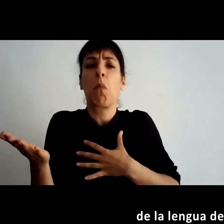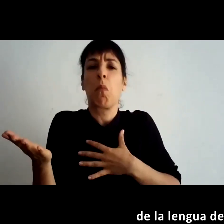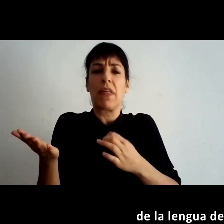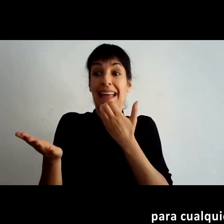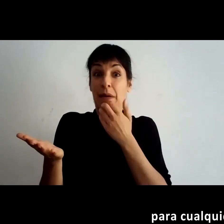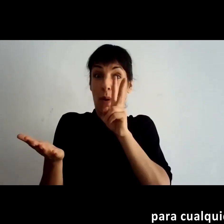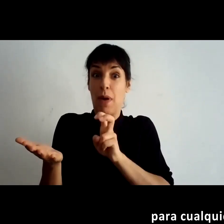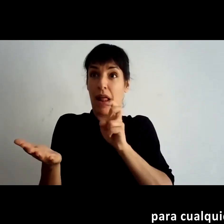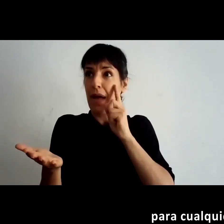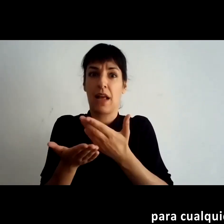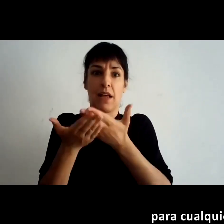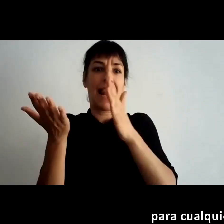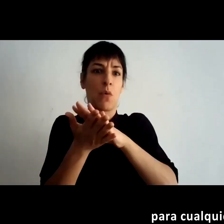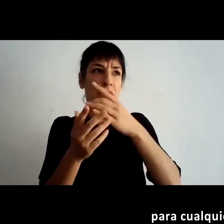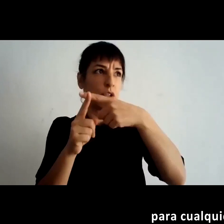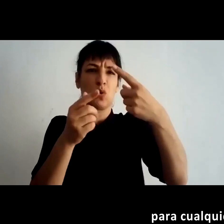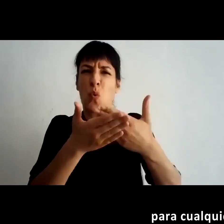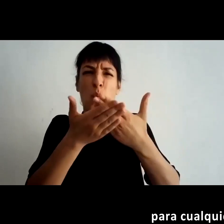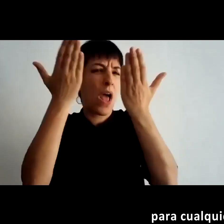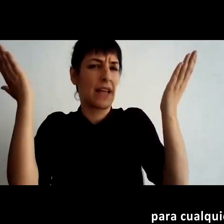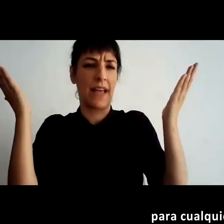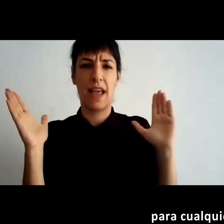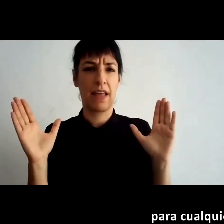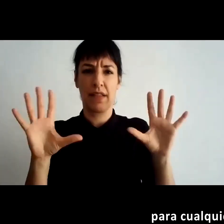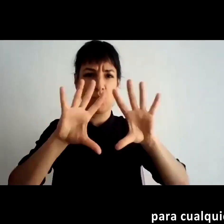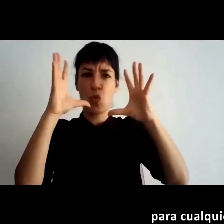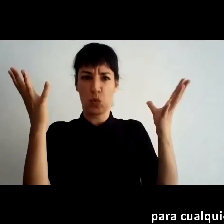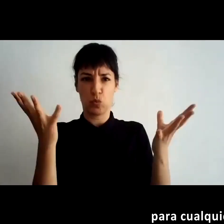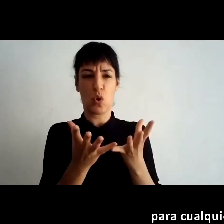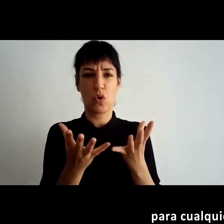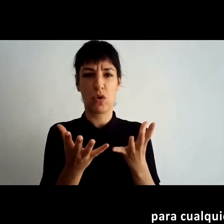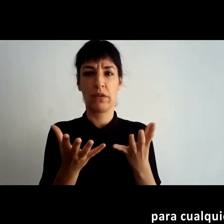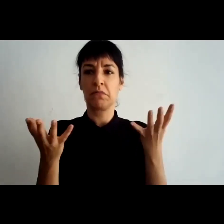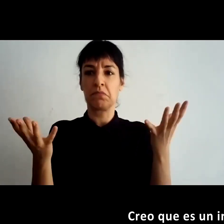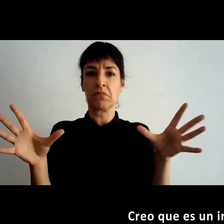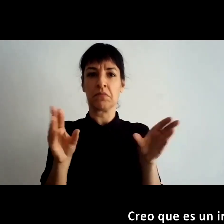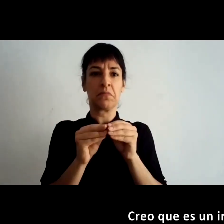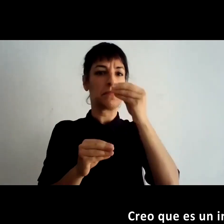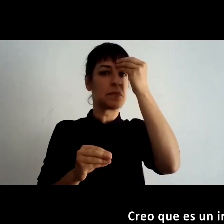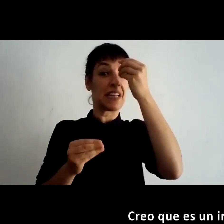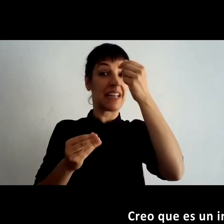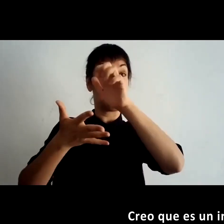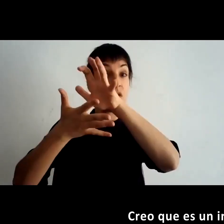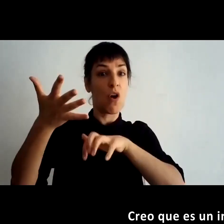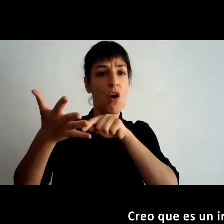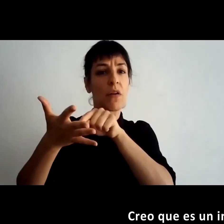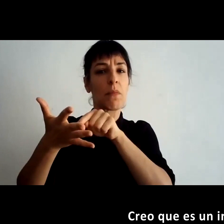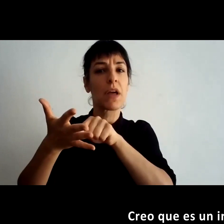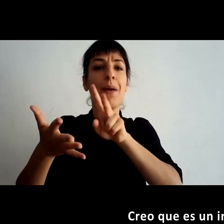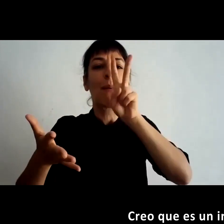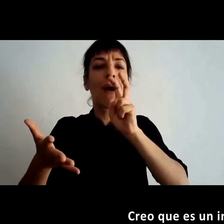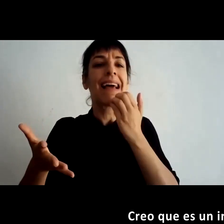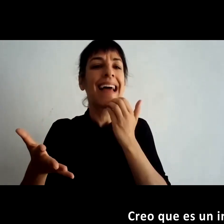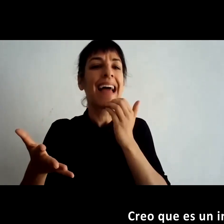ejemplo para cualquier otra lengua de signos del planeta Tierra. Es decir, creo que es un informe que puede servir de